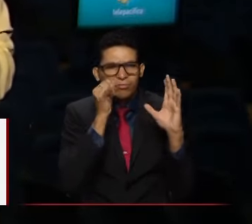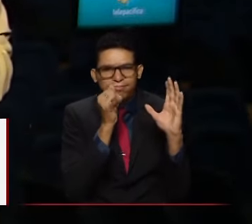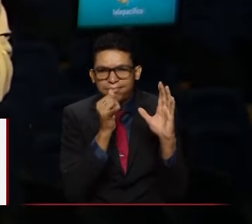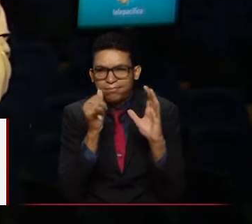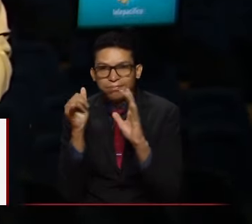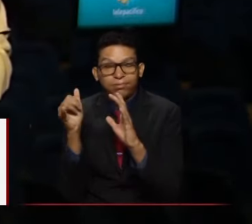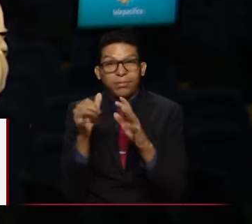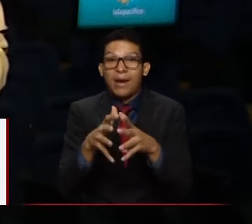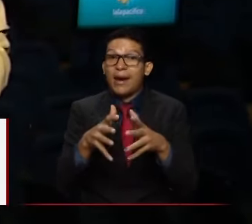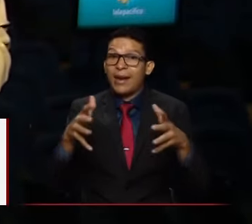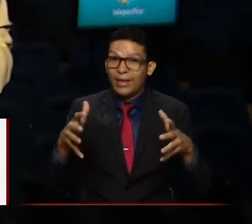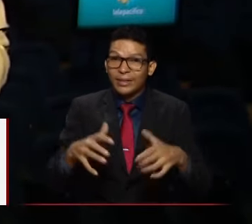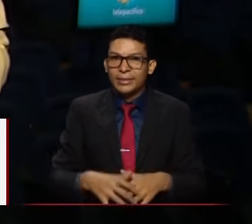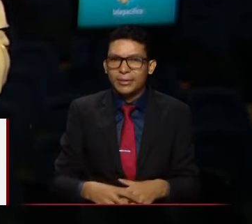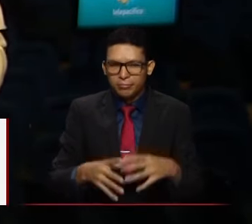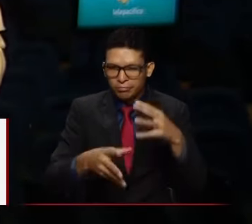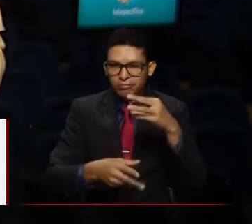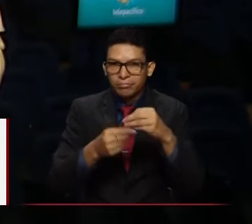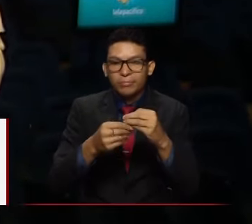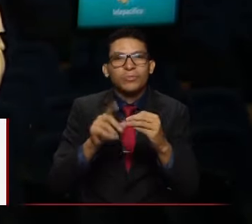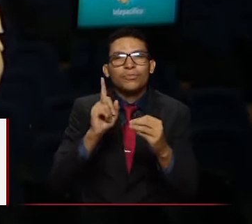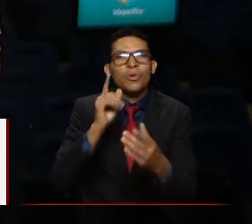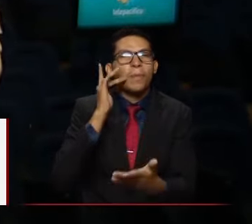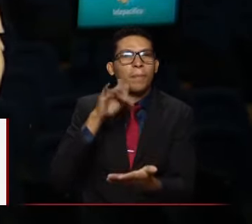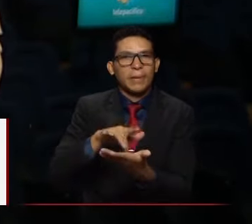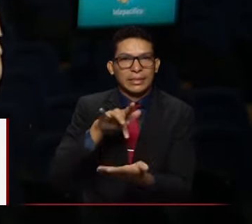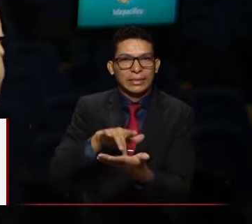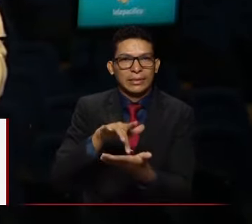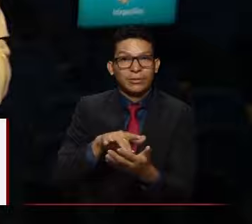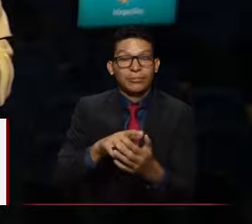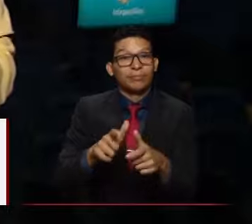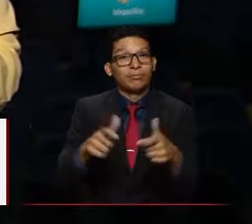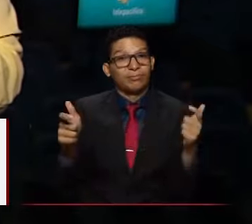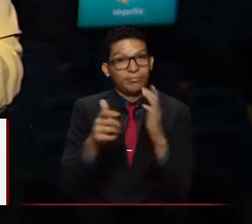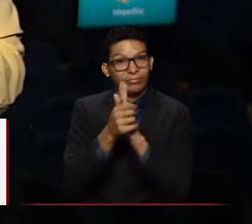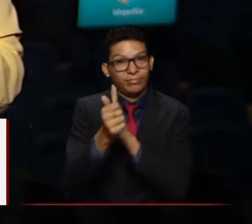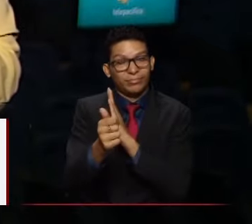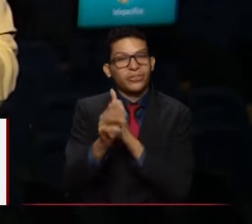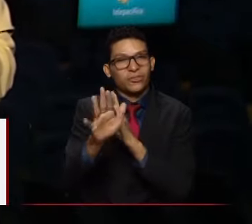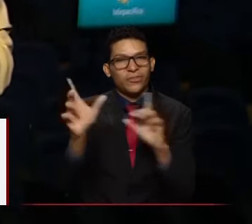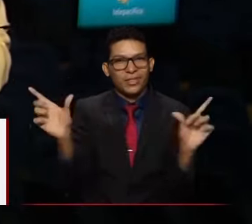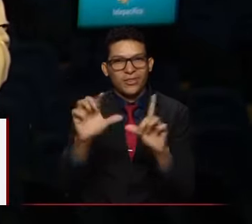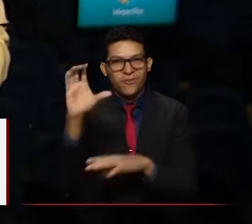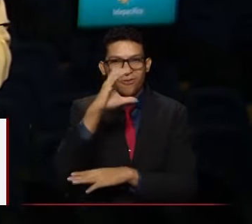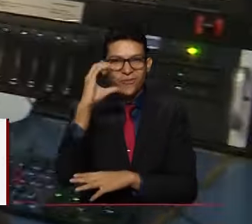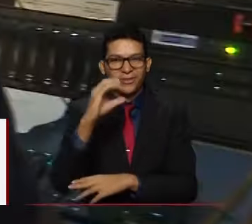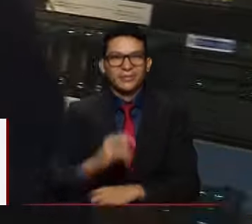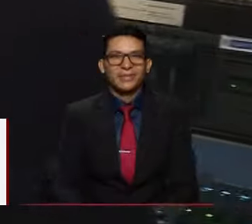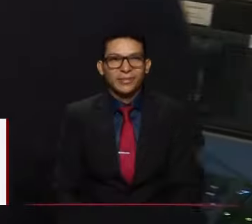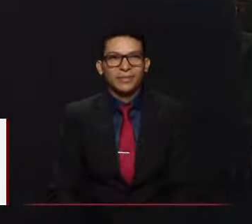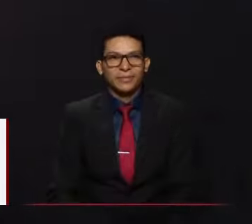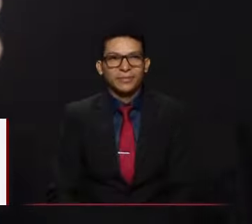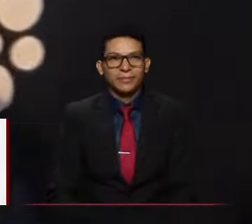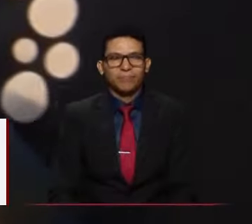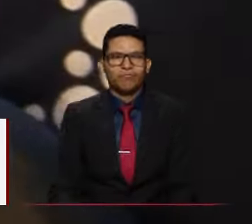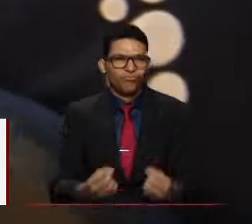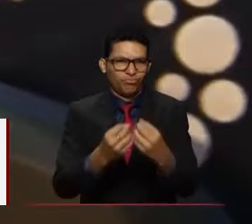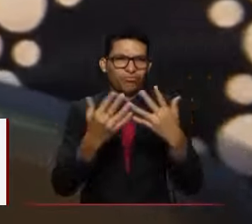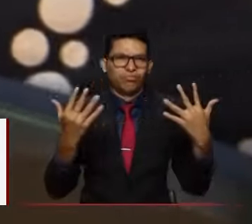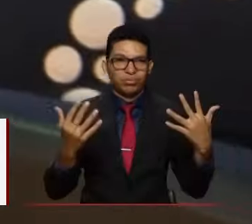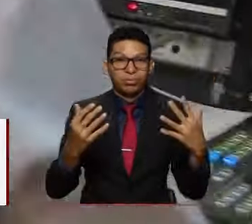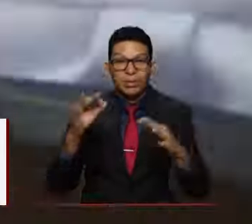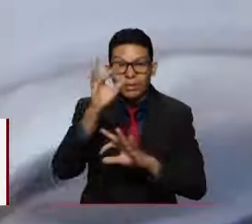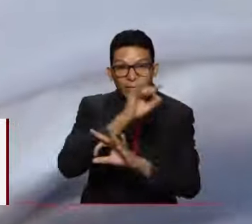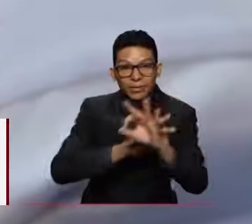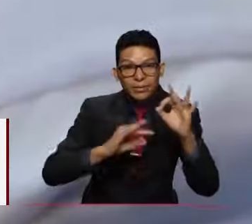grandes producciones que además han contado con la participación de grandes talentos de la televisión colombiana. Para muchos, Telepacífico